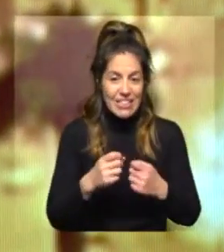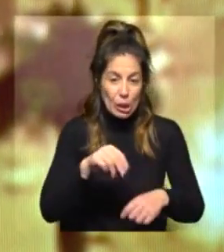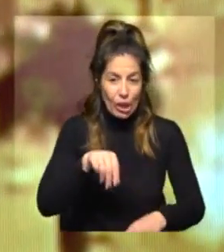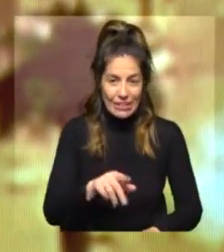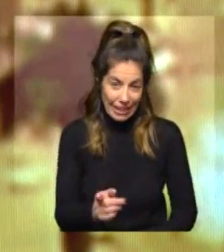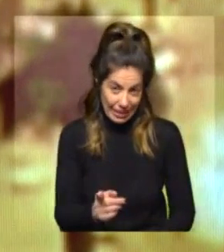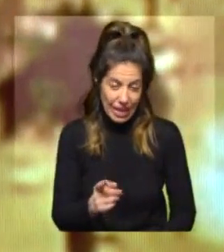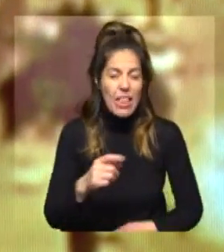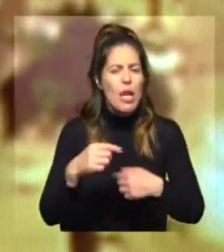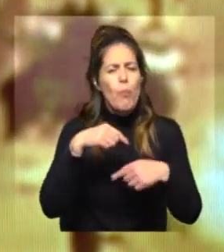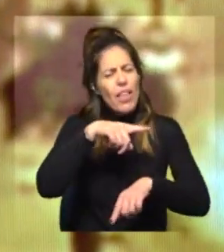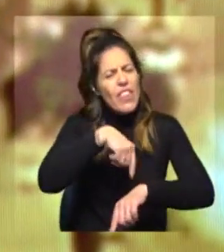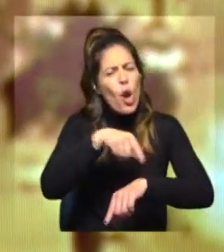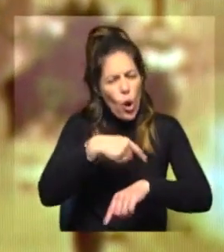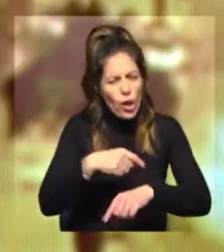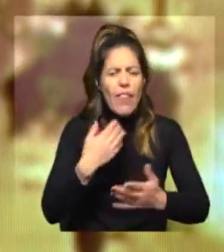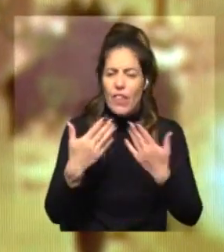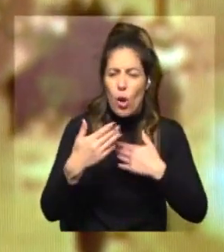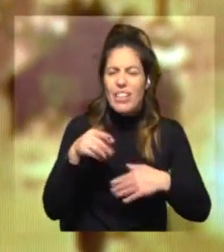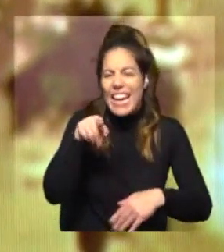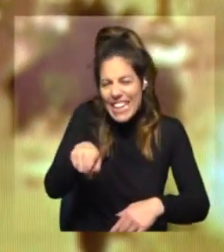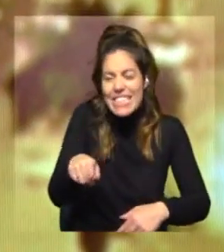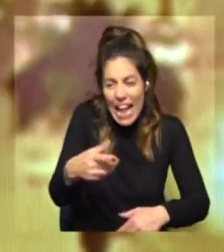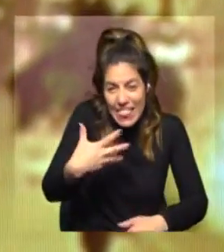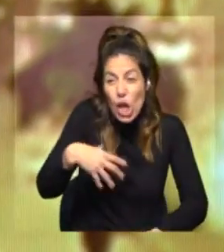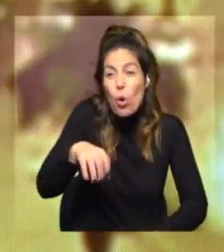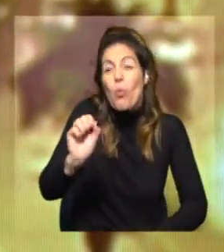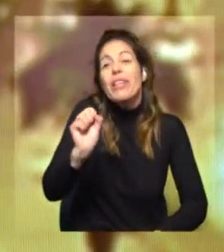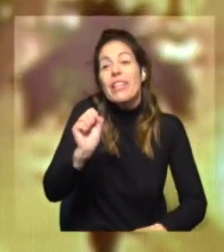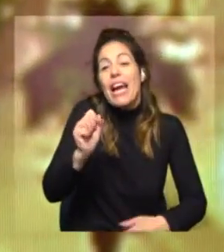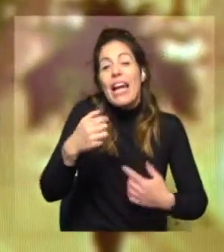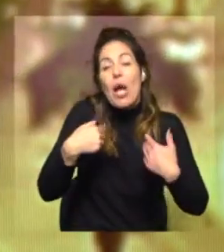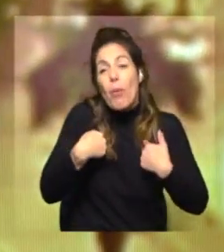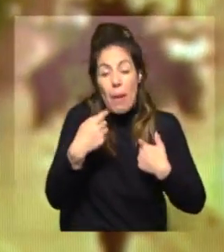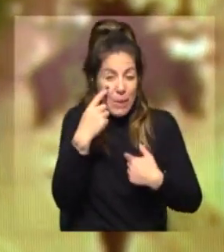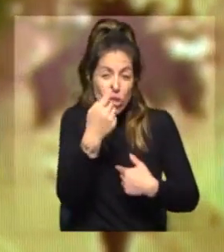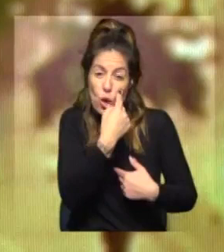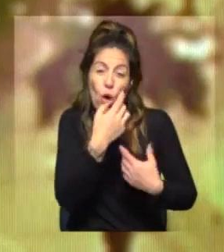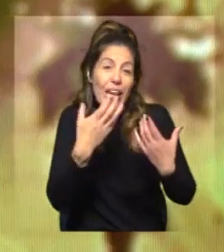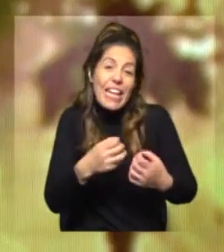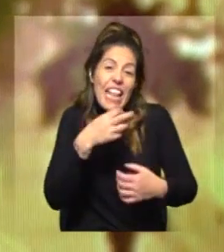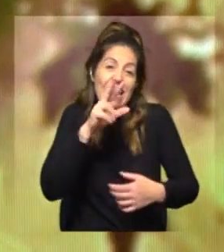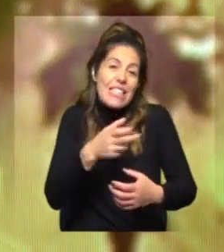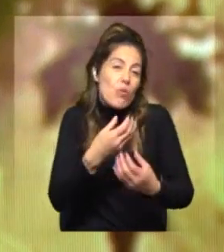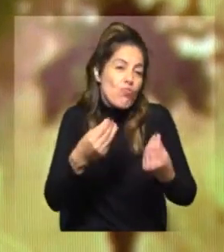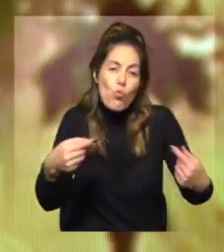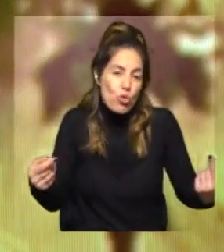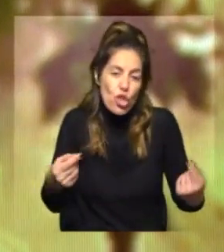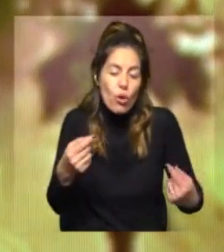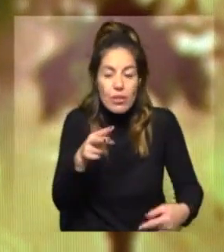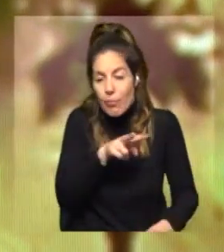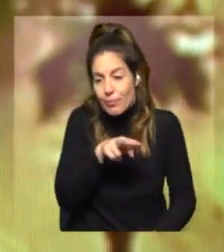conversación ella descubriría que detrás de esos ojos que trataban de decir mucho con un simple movimiento horizontal de